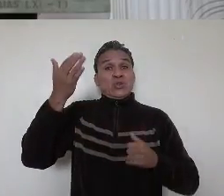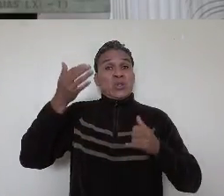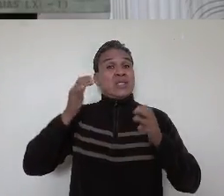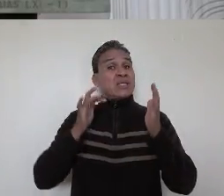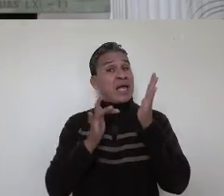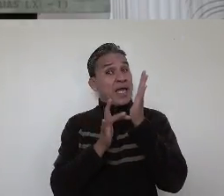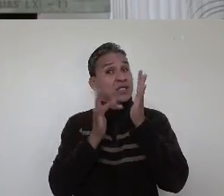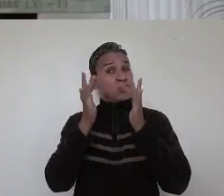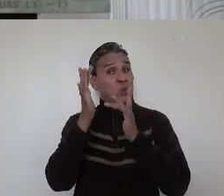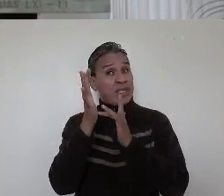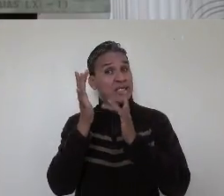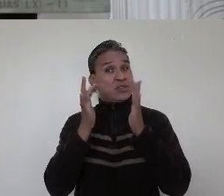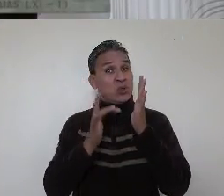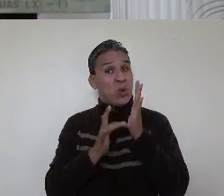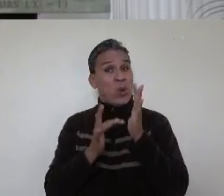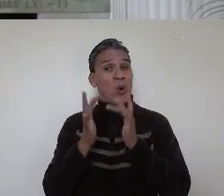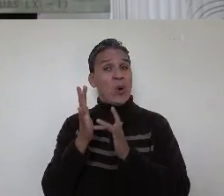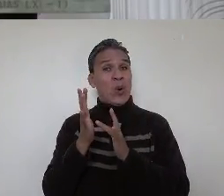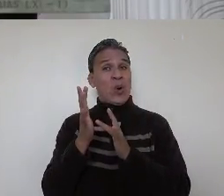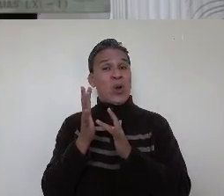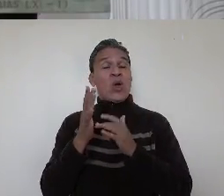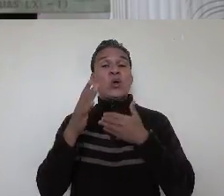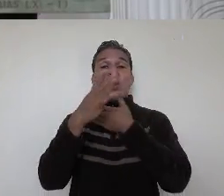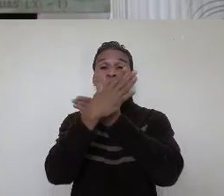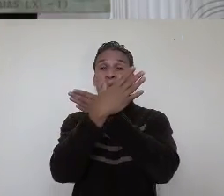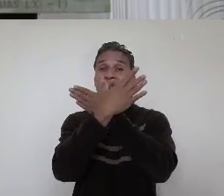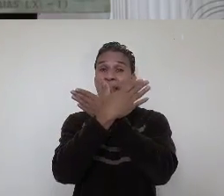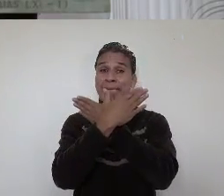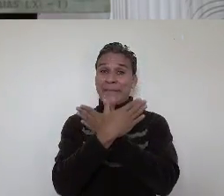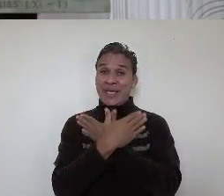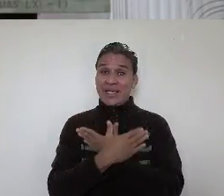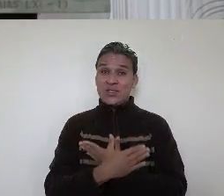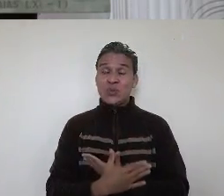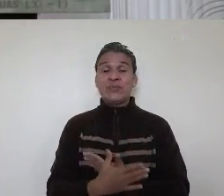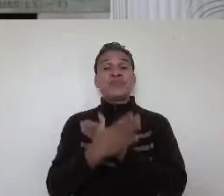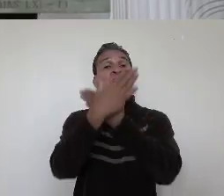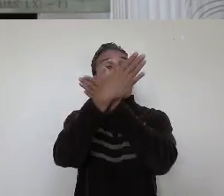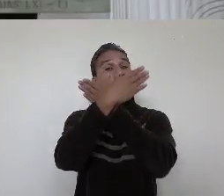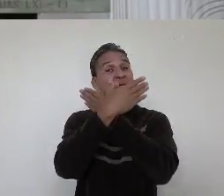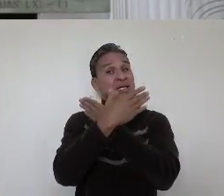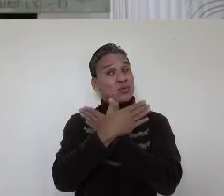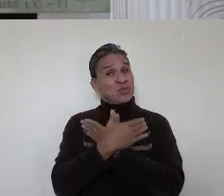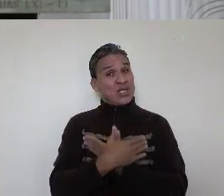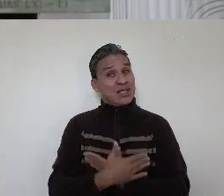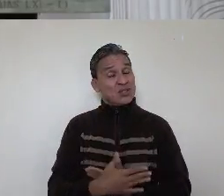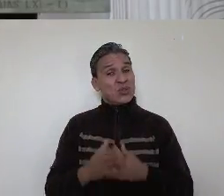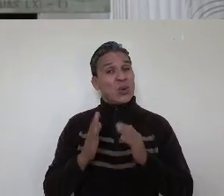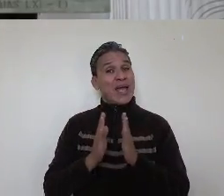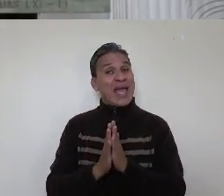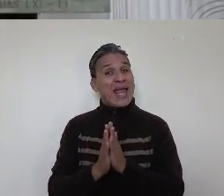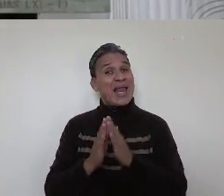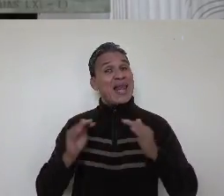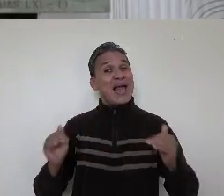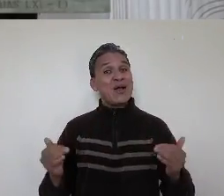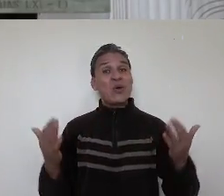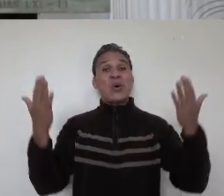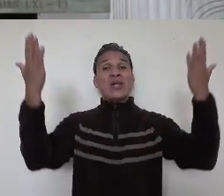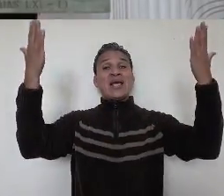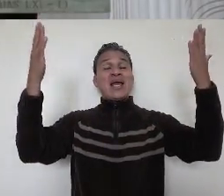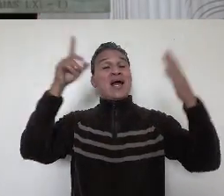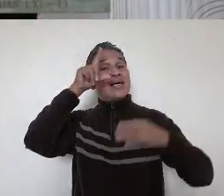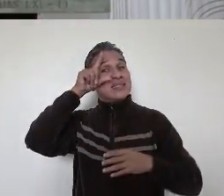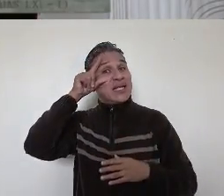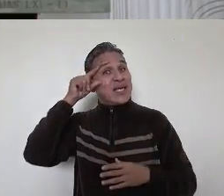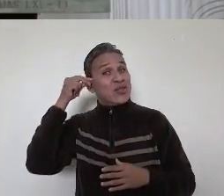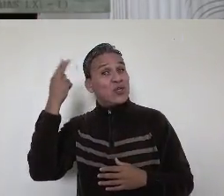Jesucristo, con el Espíritu es Santo, en la